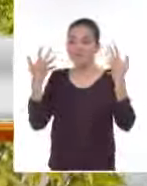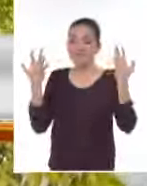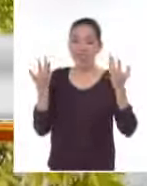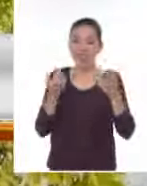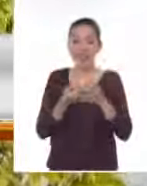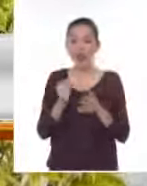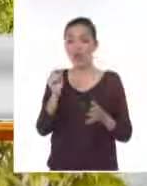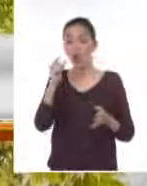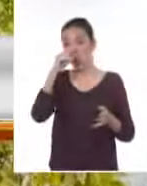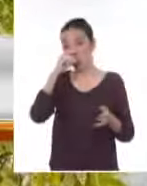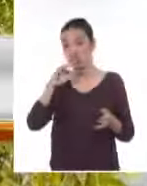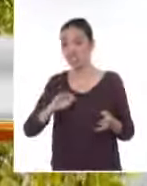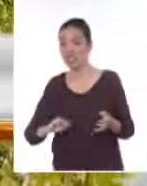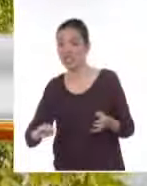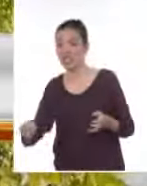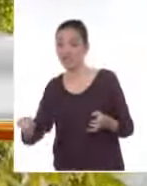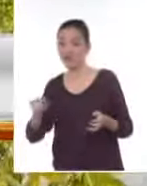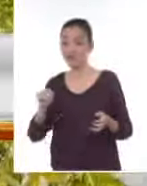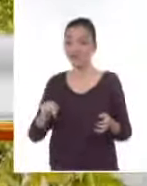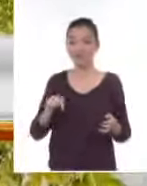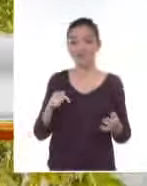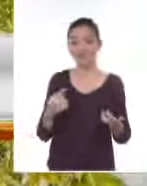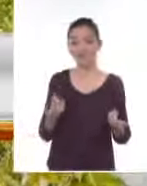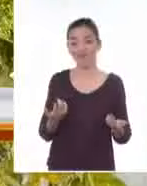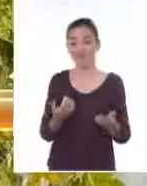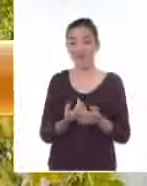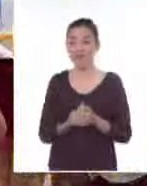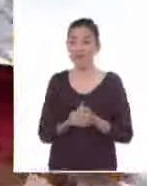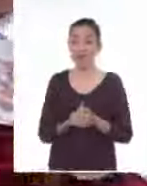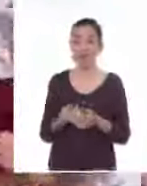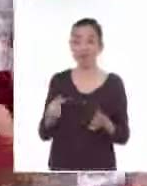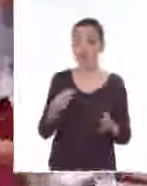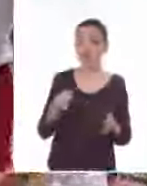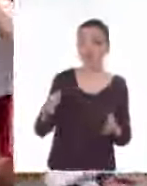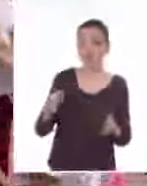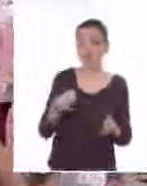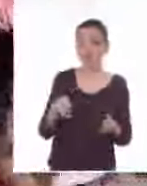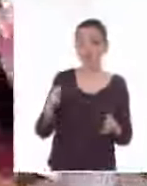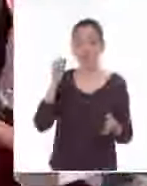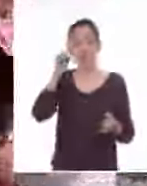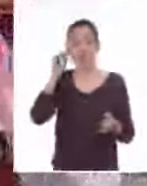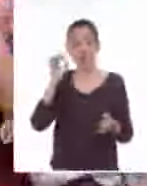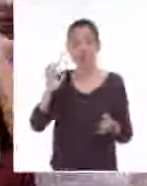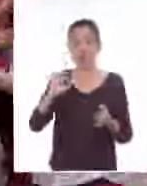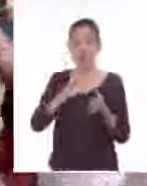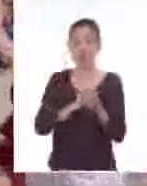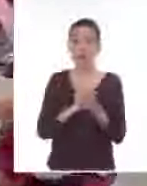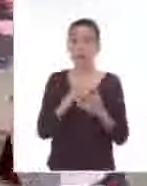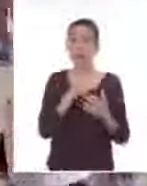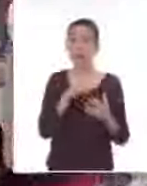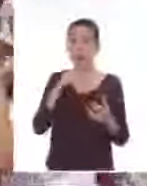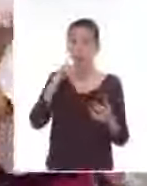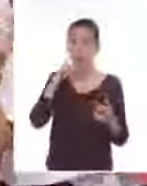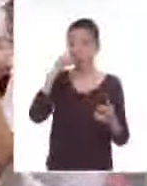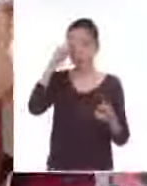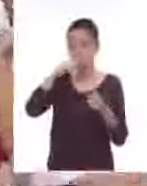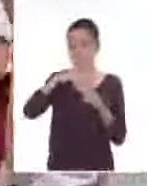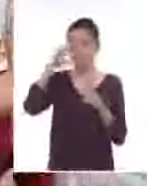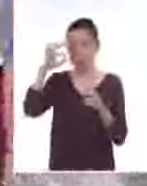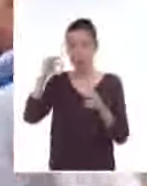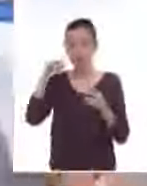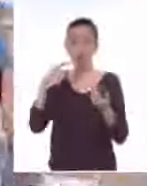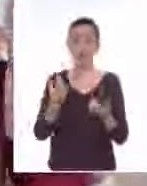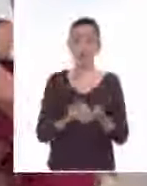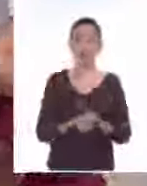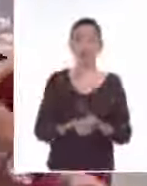geografía fomentense puede disfrutar de todo este talento artístico que pudimos ver en la mañana de hoy. Los